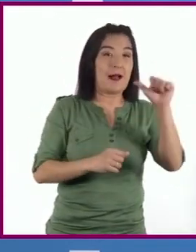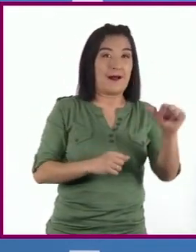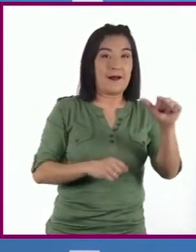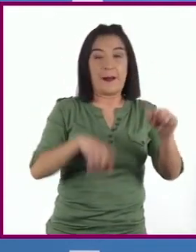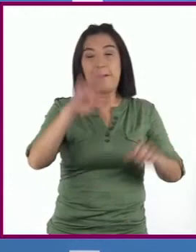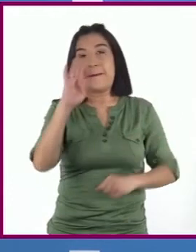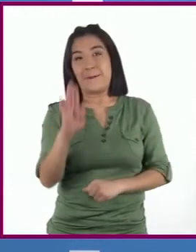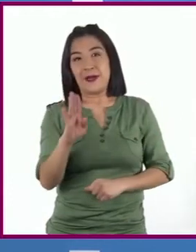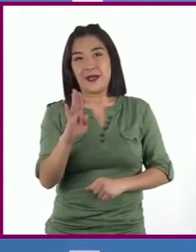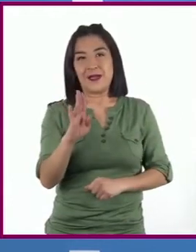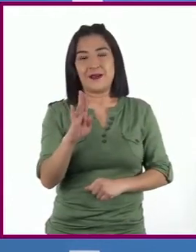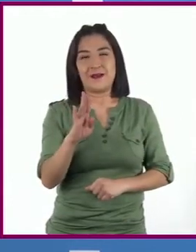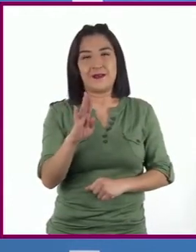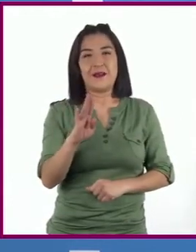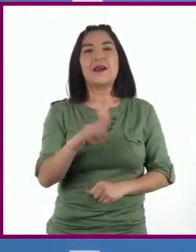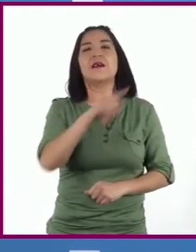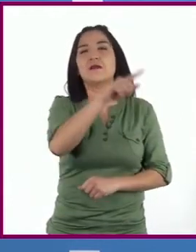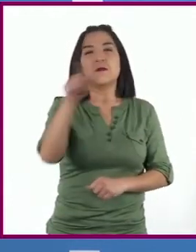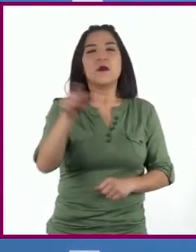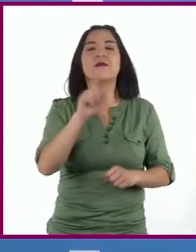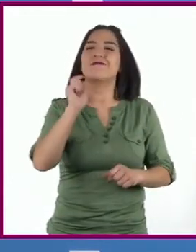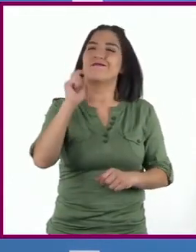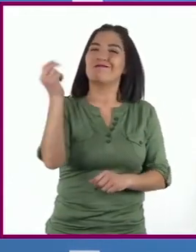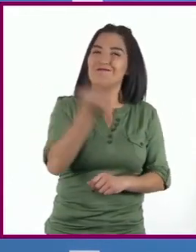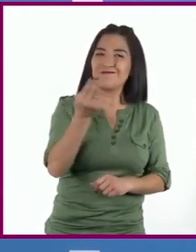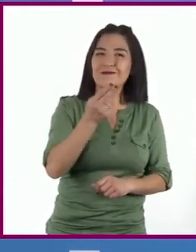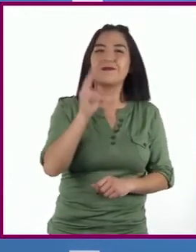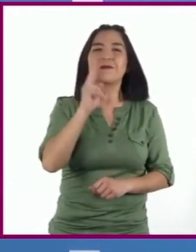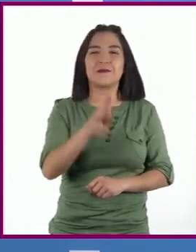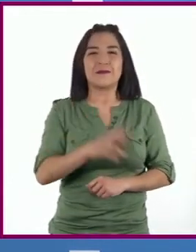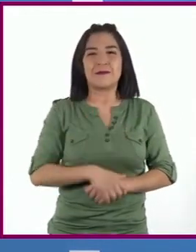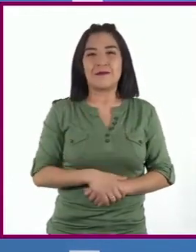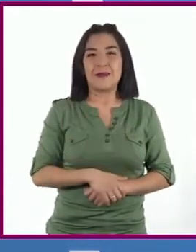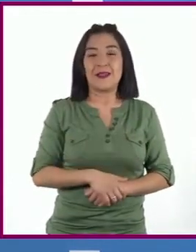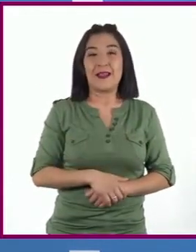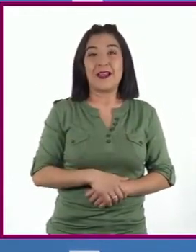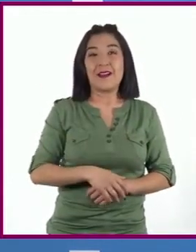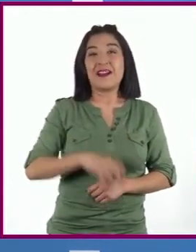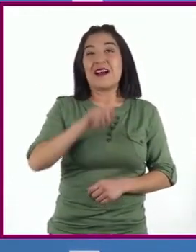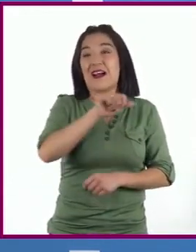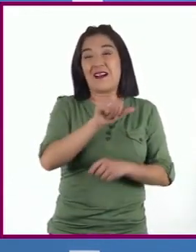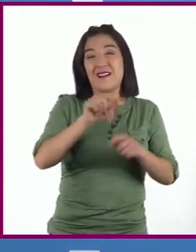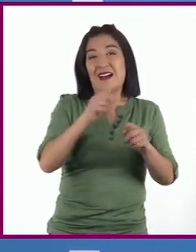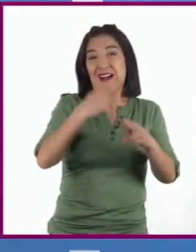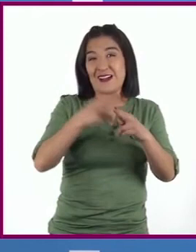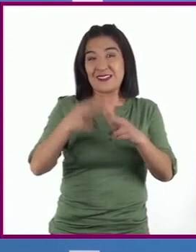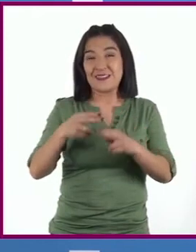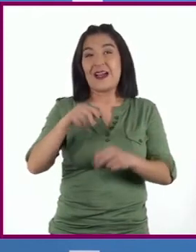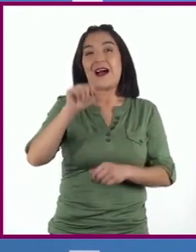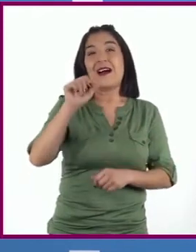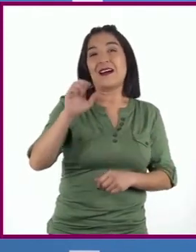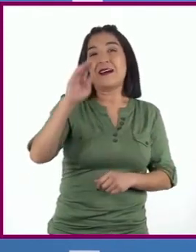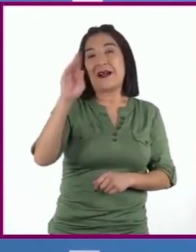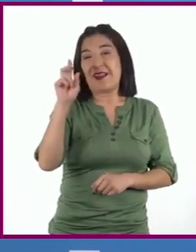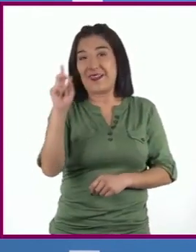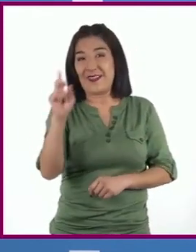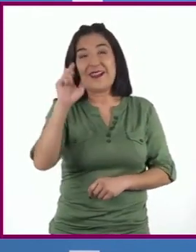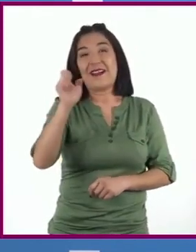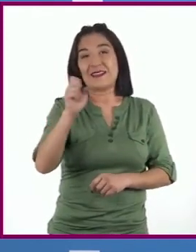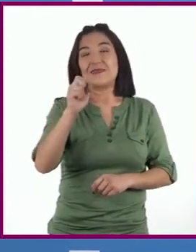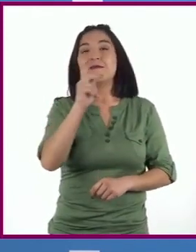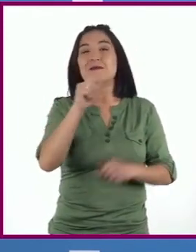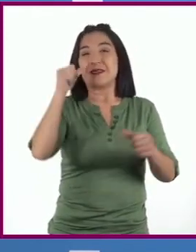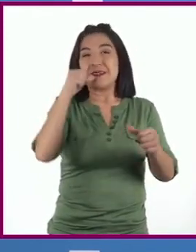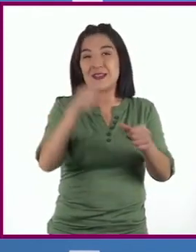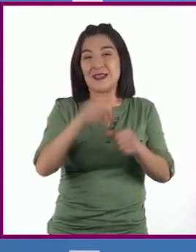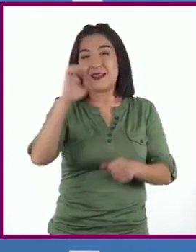B, y si me están solicitando hasta la letra E, entonces, ¿cuántos grados